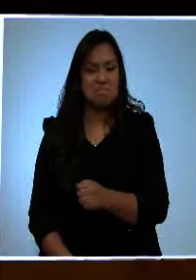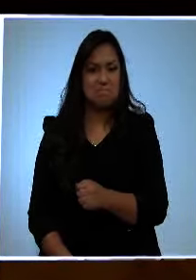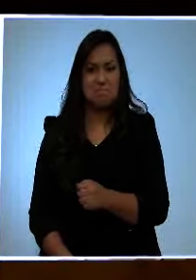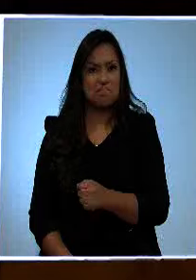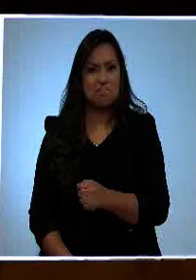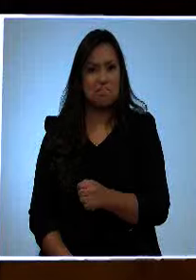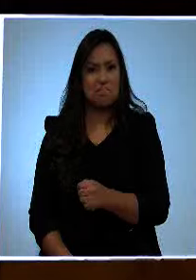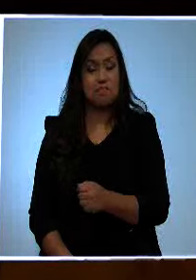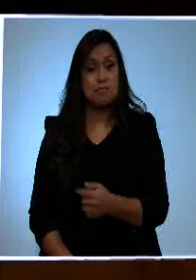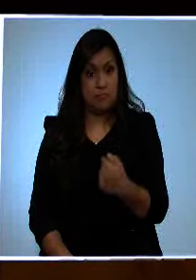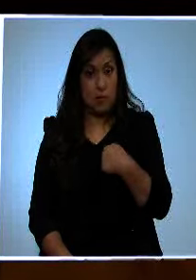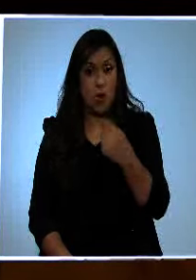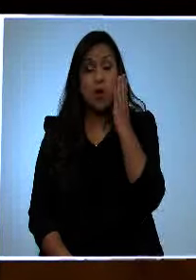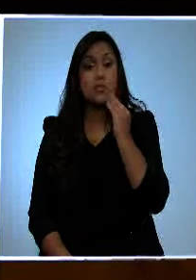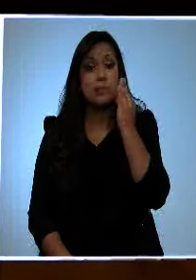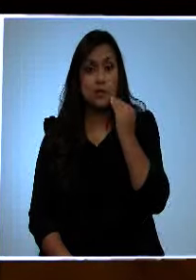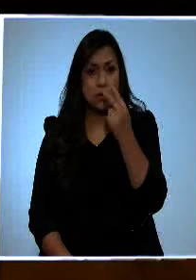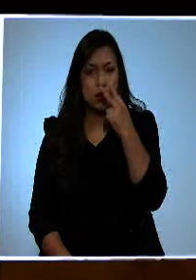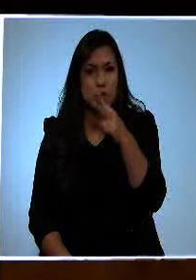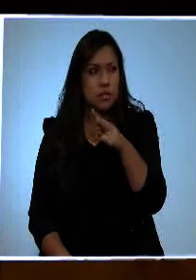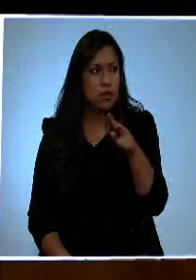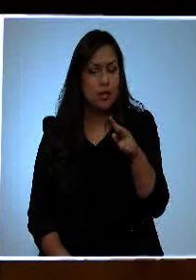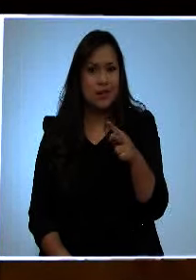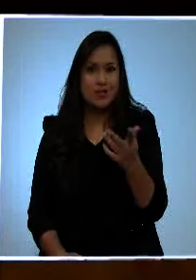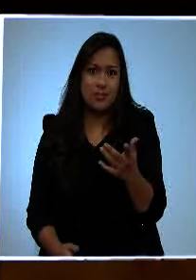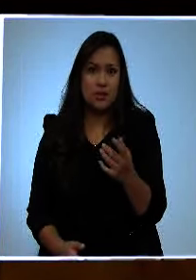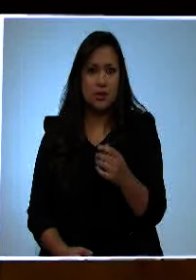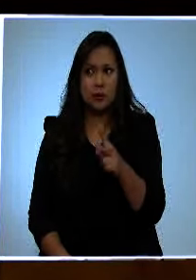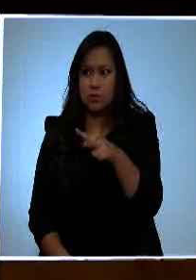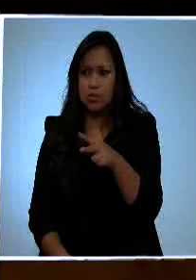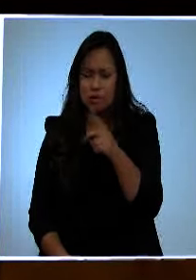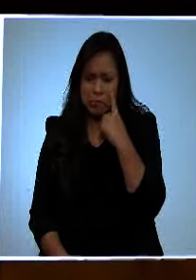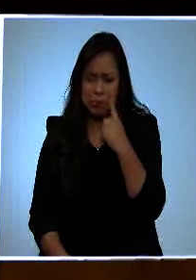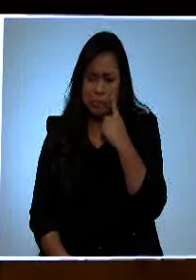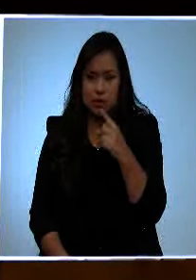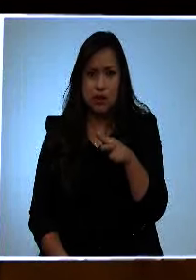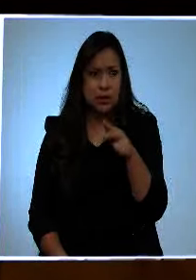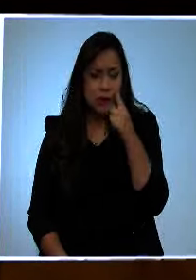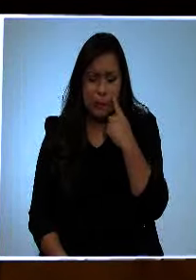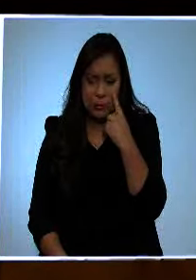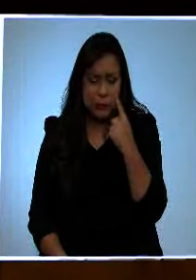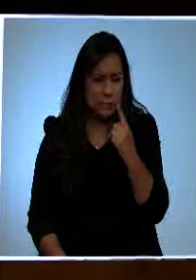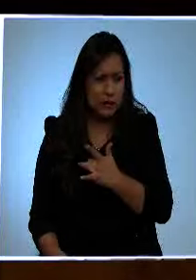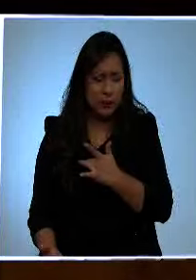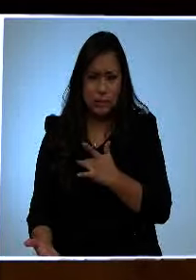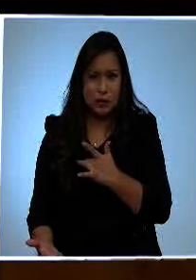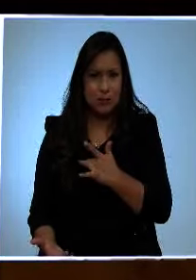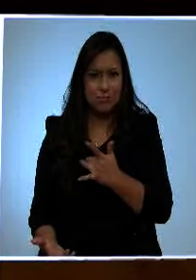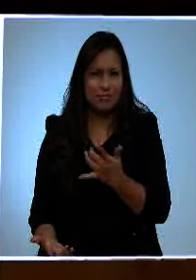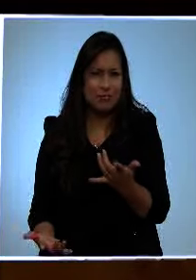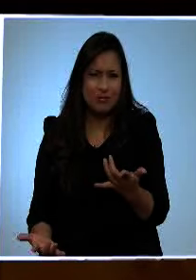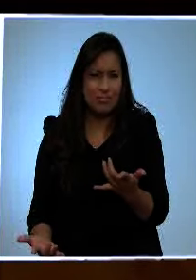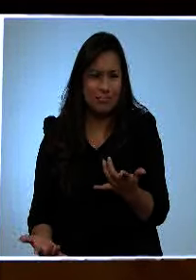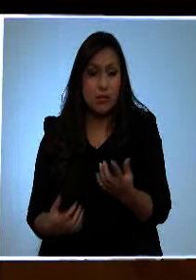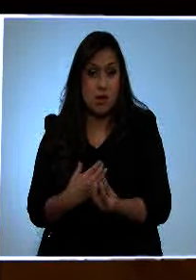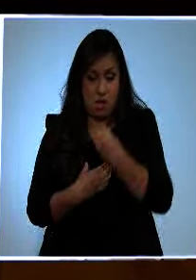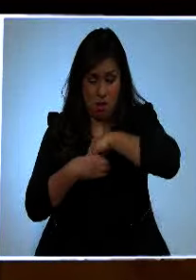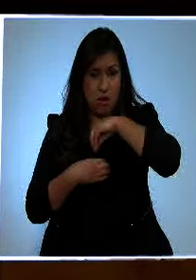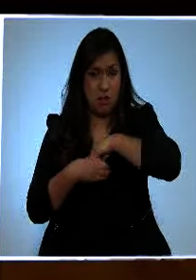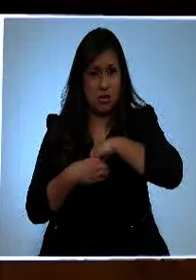Que obviamente no se puede llorar por todos los casos pero nos comprometemos desde el profundo y decimos no hay que